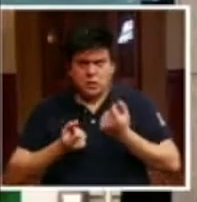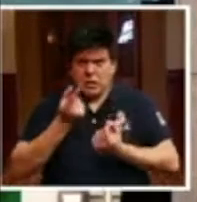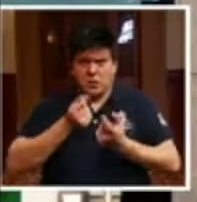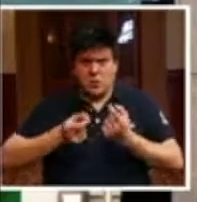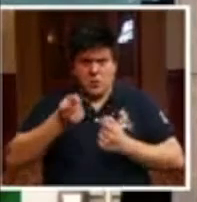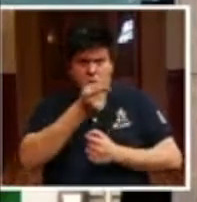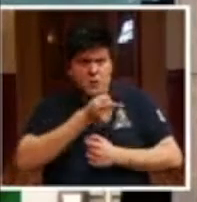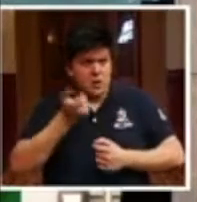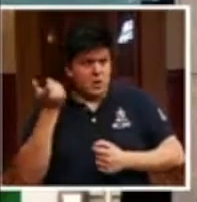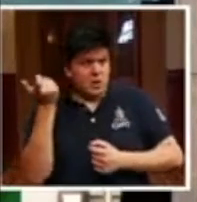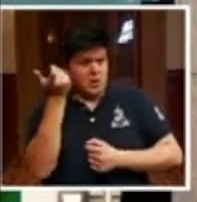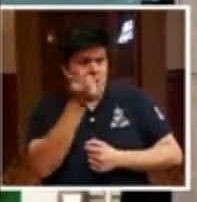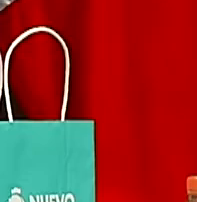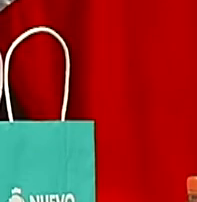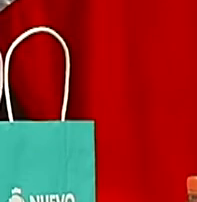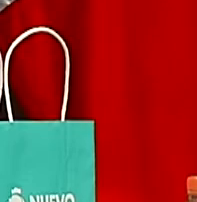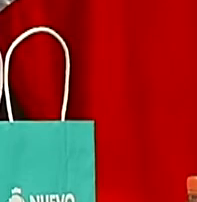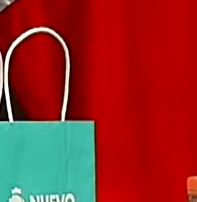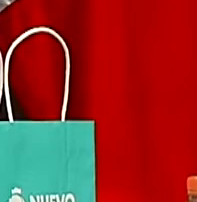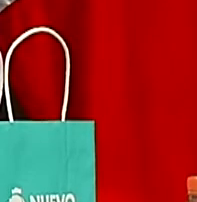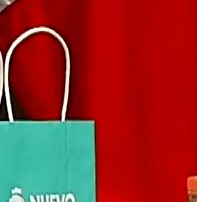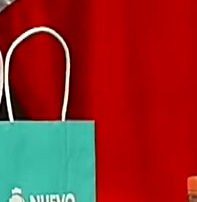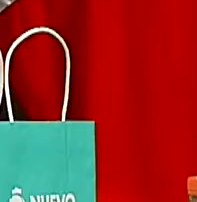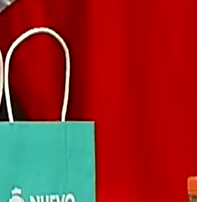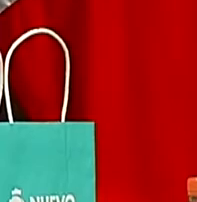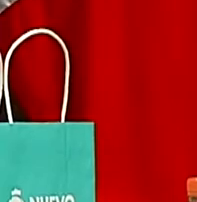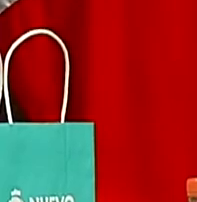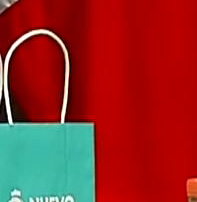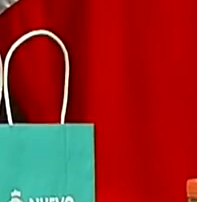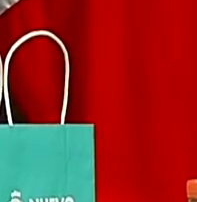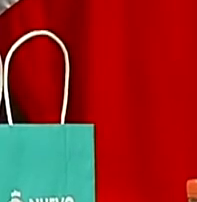2.278.077 cajetillas de cigarro. Con